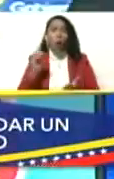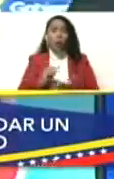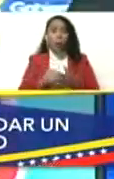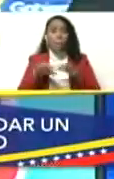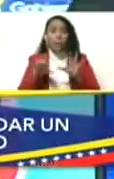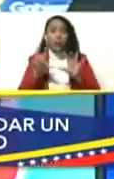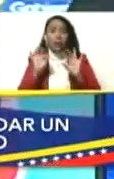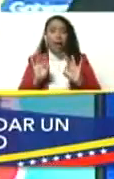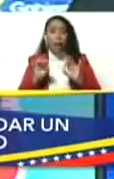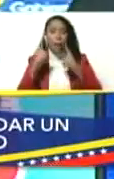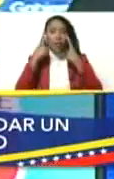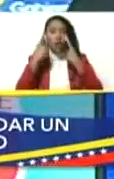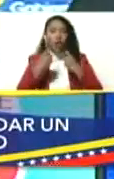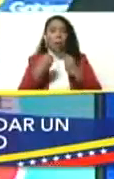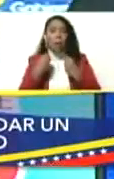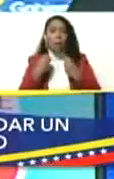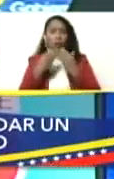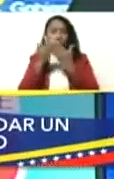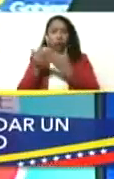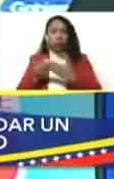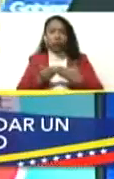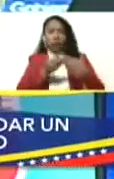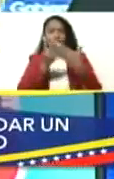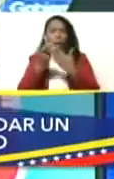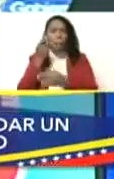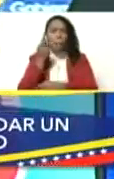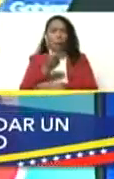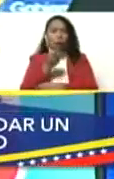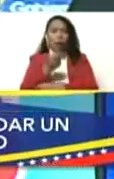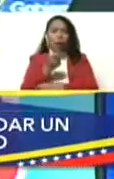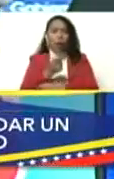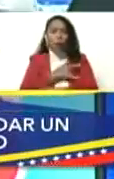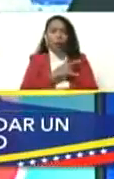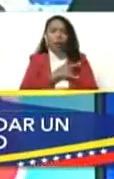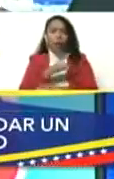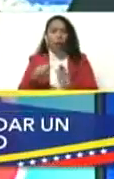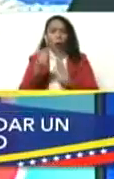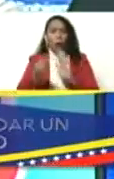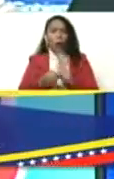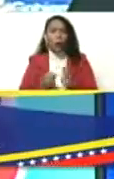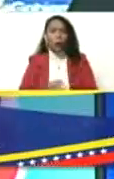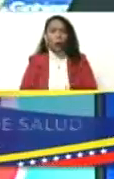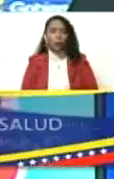especialidad, para estudiarla, pagarla y completarla.